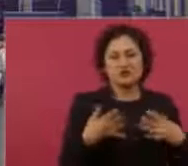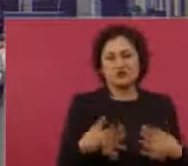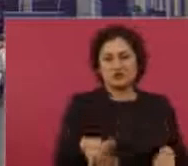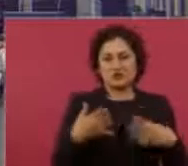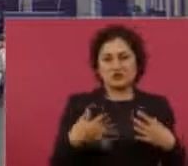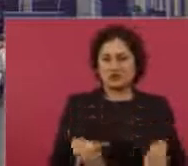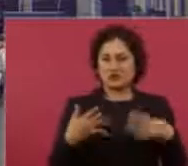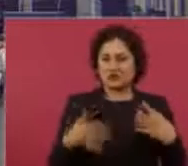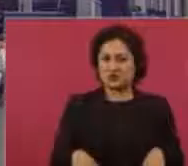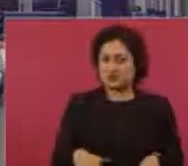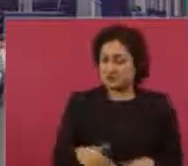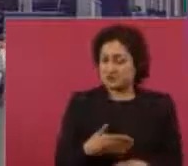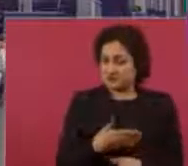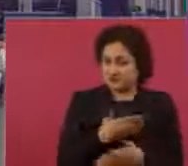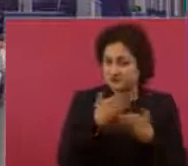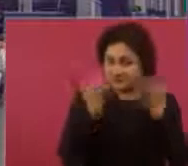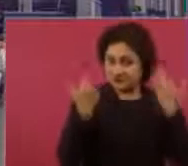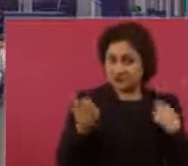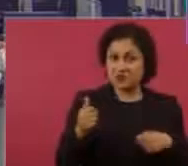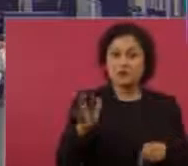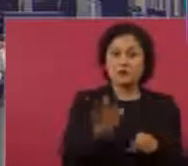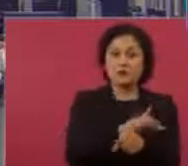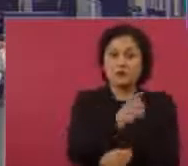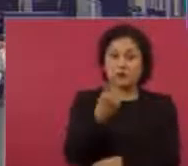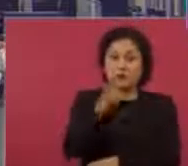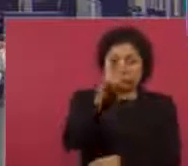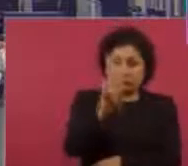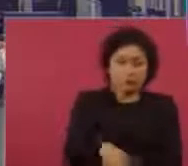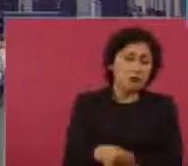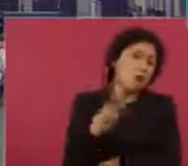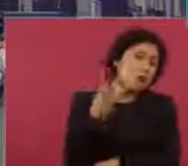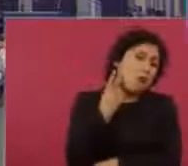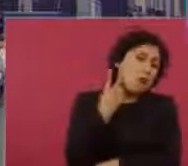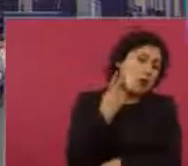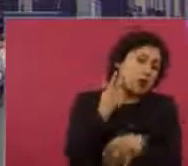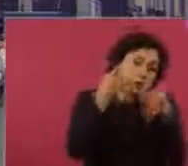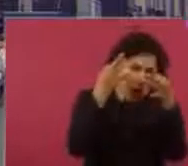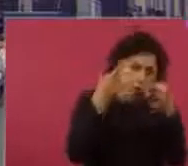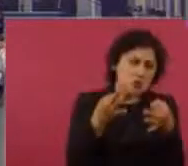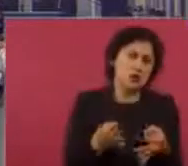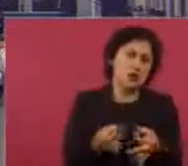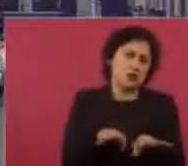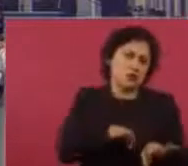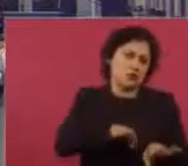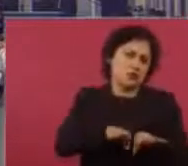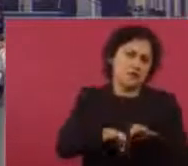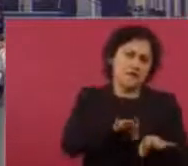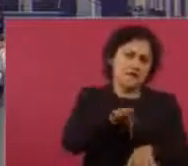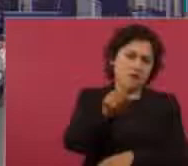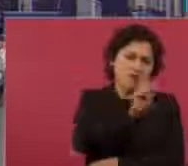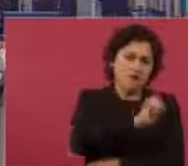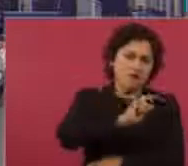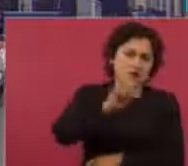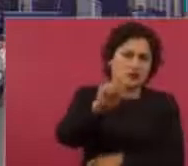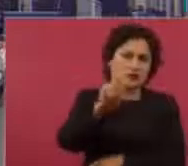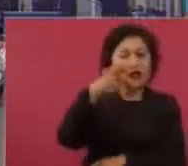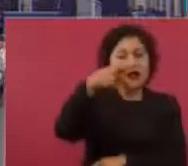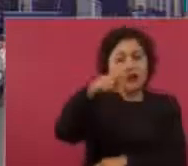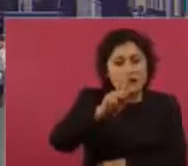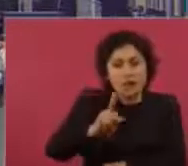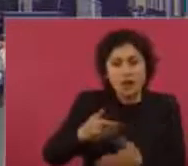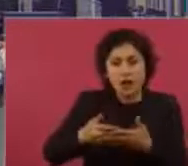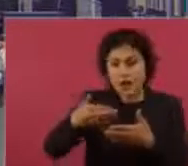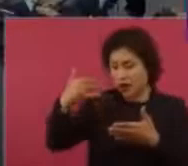aquel país Además de que volarte tiene una desaprobación del 77 por esto después de que